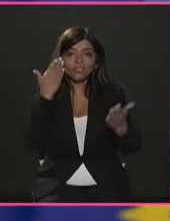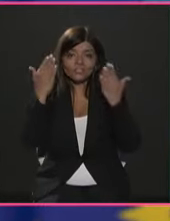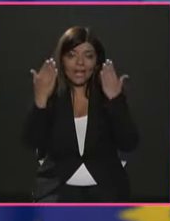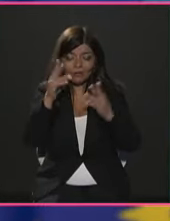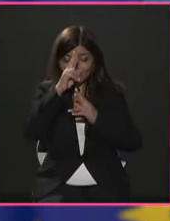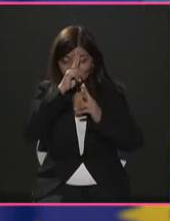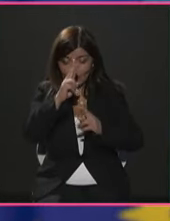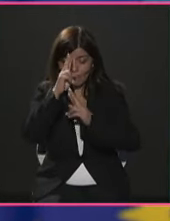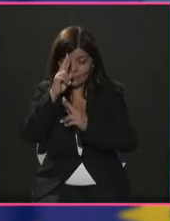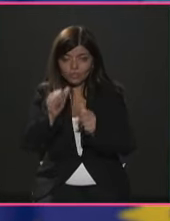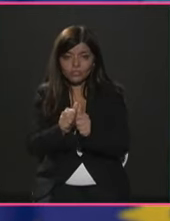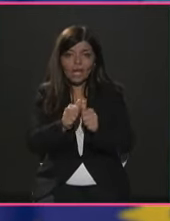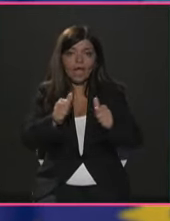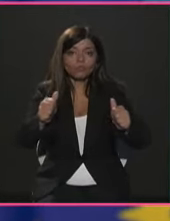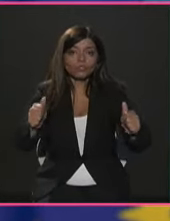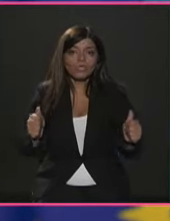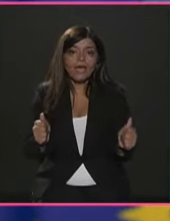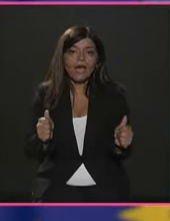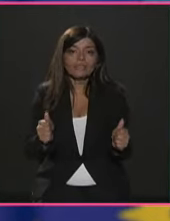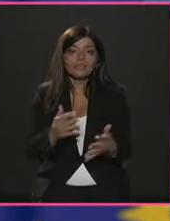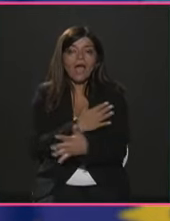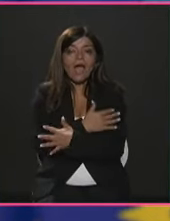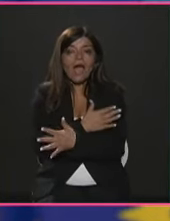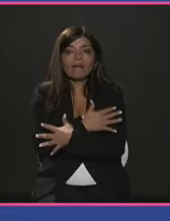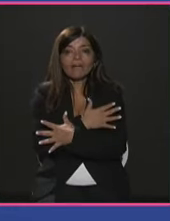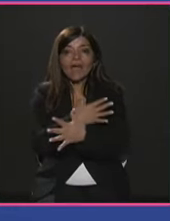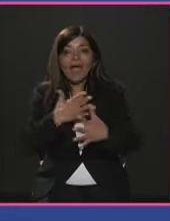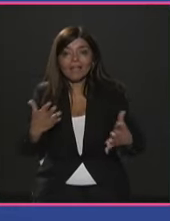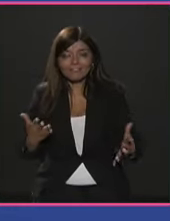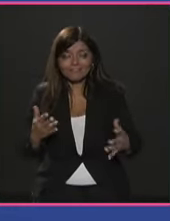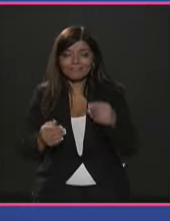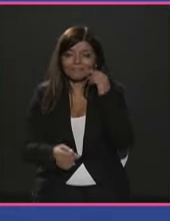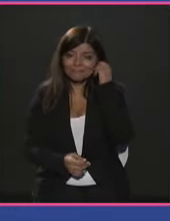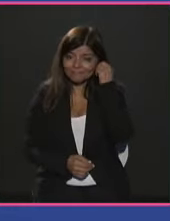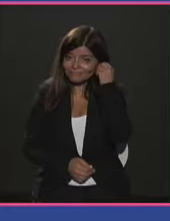respetuosos a las autoridades un gran abrazo desde